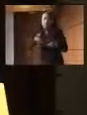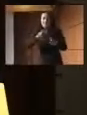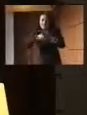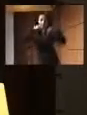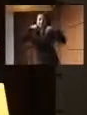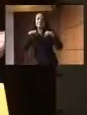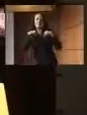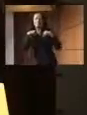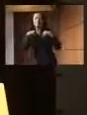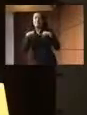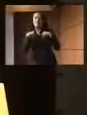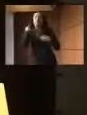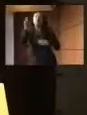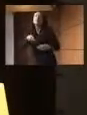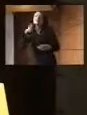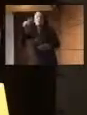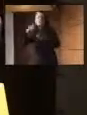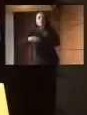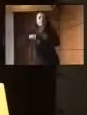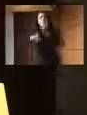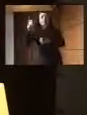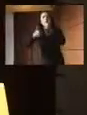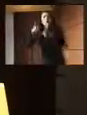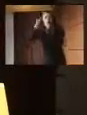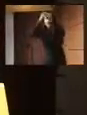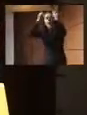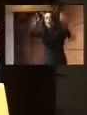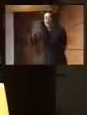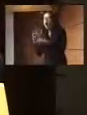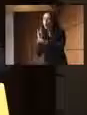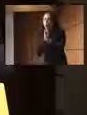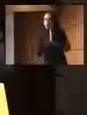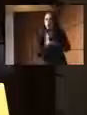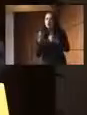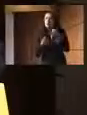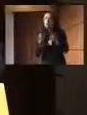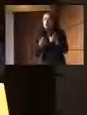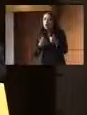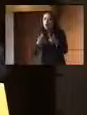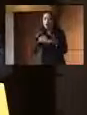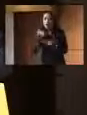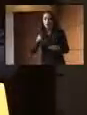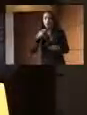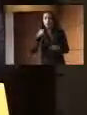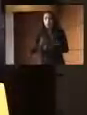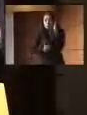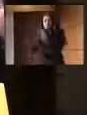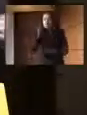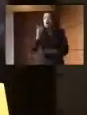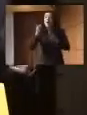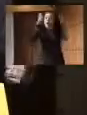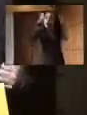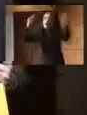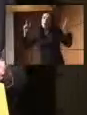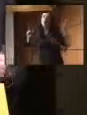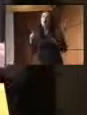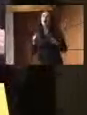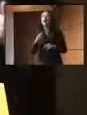cambios. Tenemos que revisar el lenguaje que utilizamos. Si seguimos a veces utilizando un lenguaje de